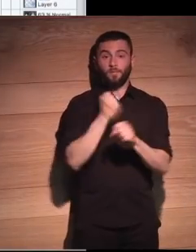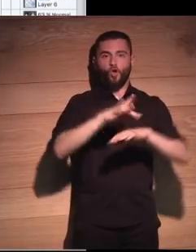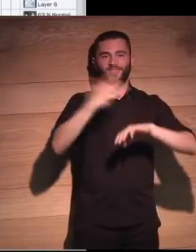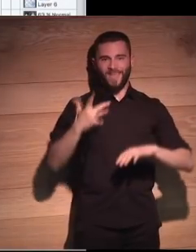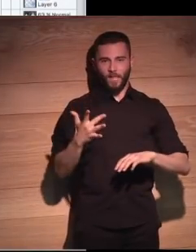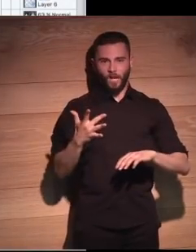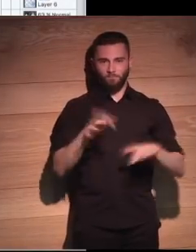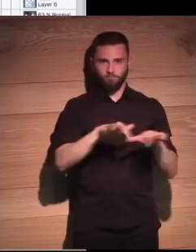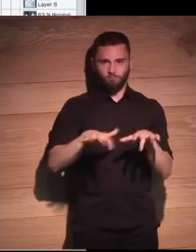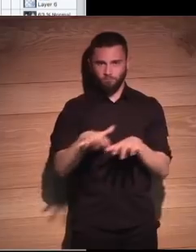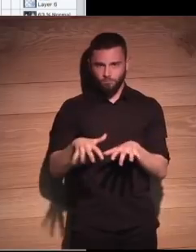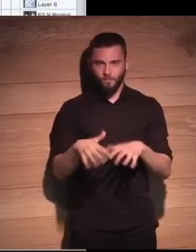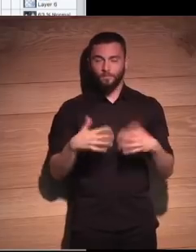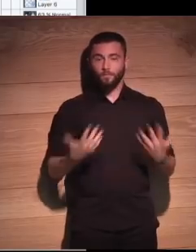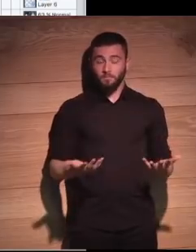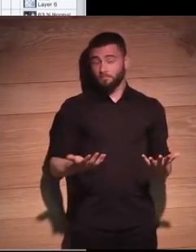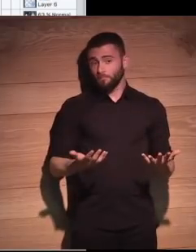digital. Entonces, pues bueno,